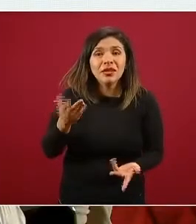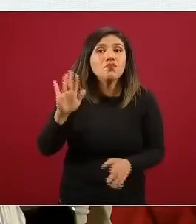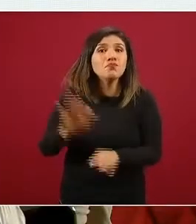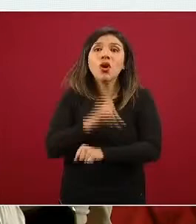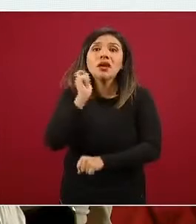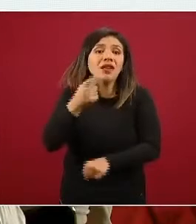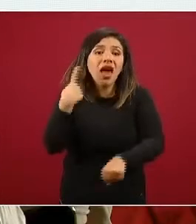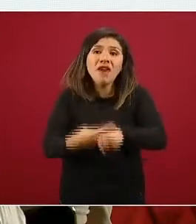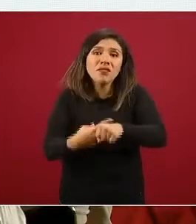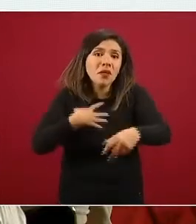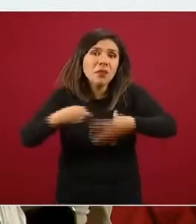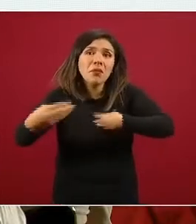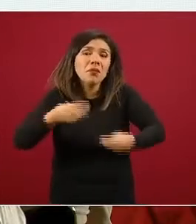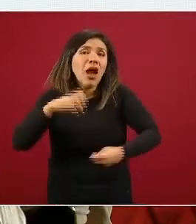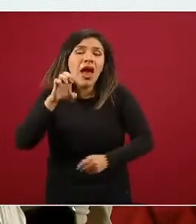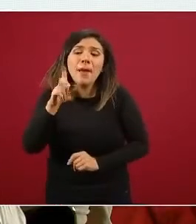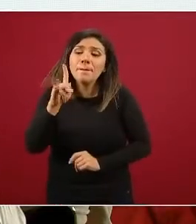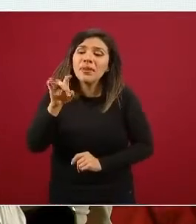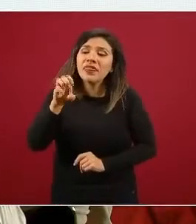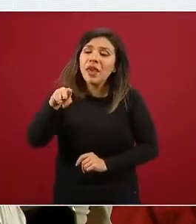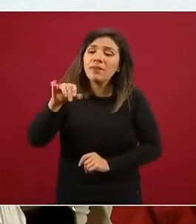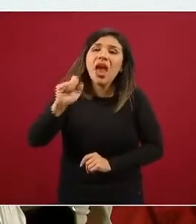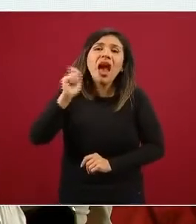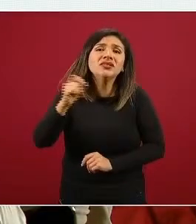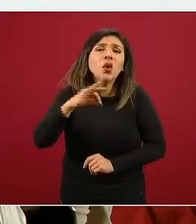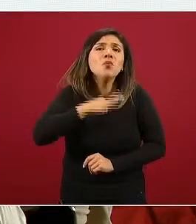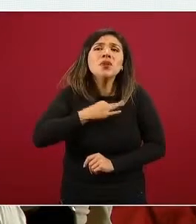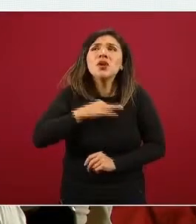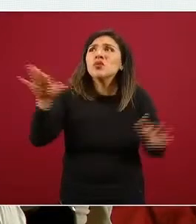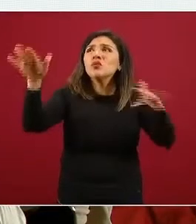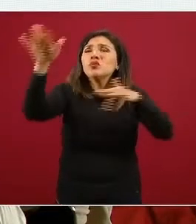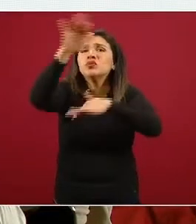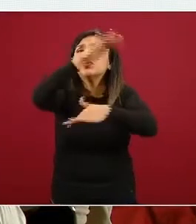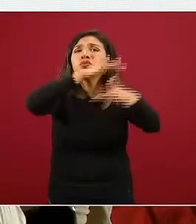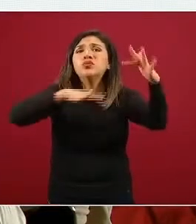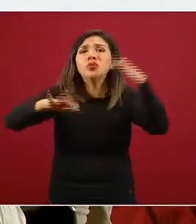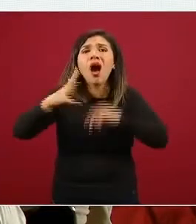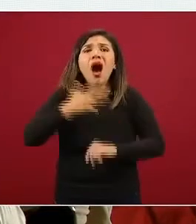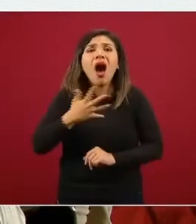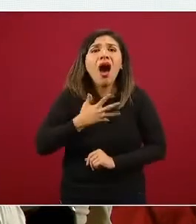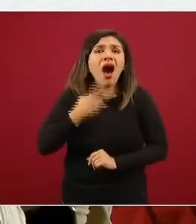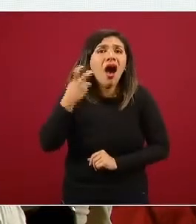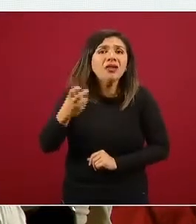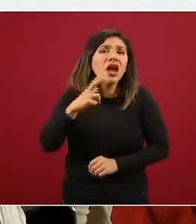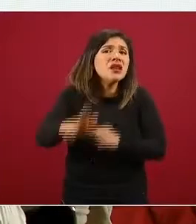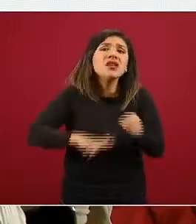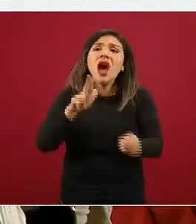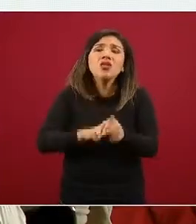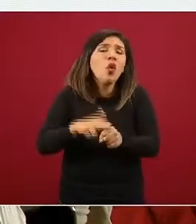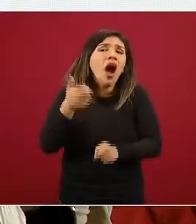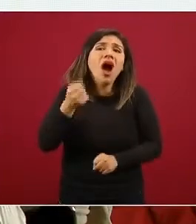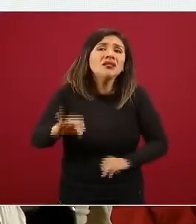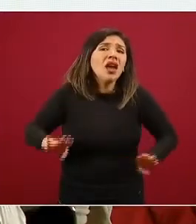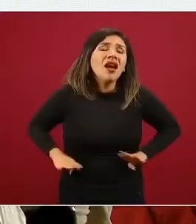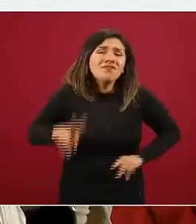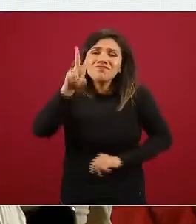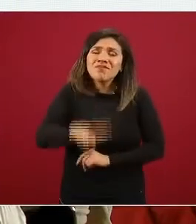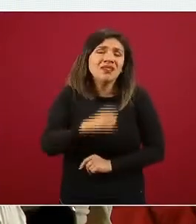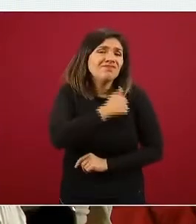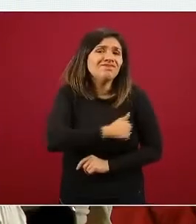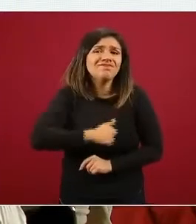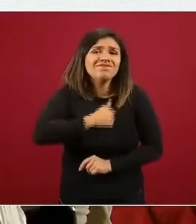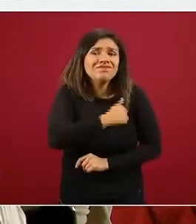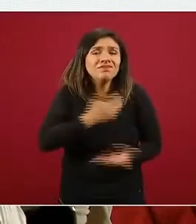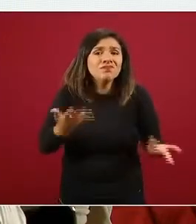una epidemia. Es el daño causado por una partícula biológica, por un virus, es un fenómeno natural que muy